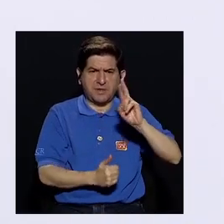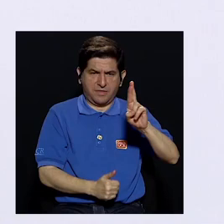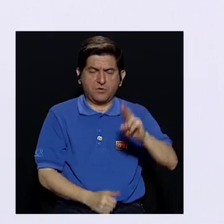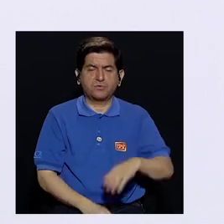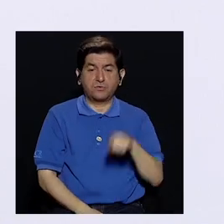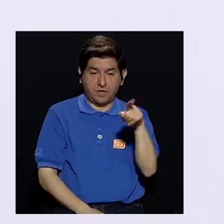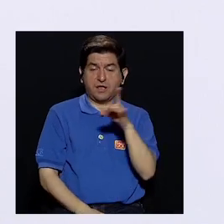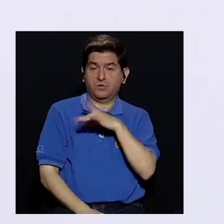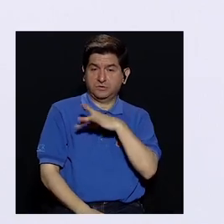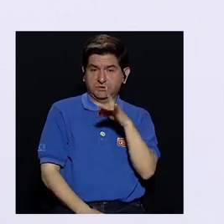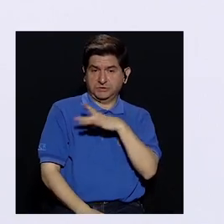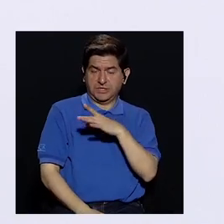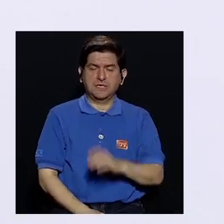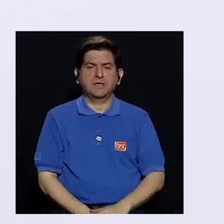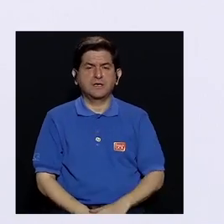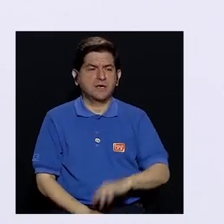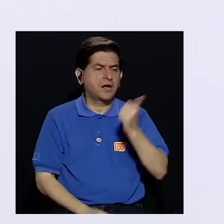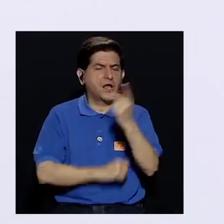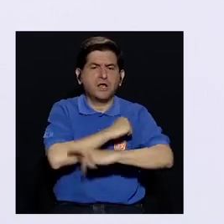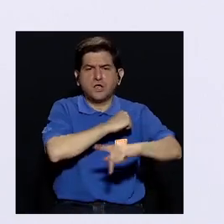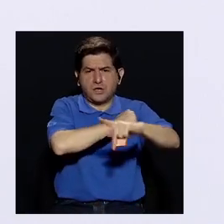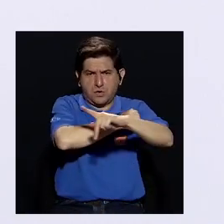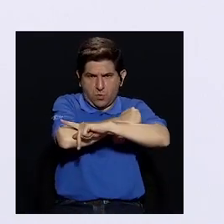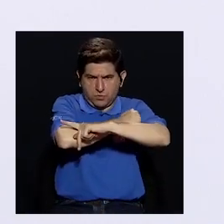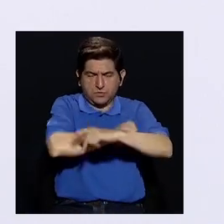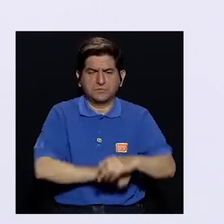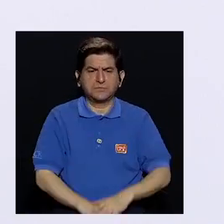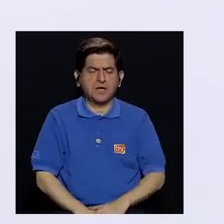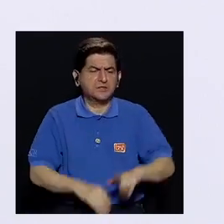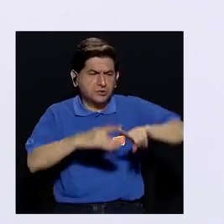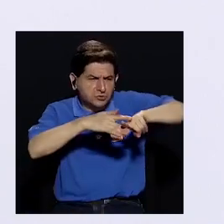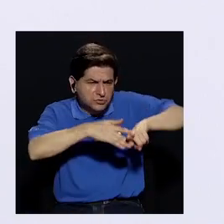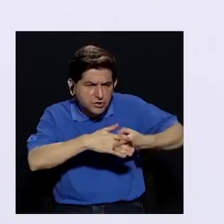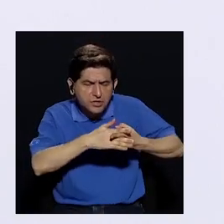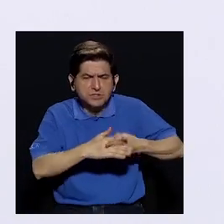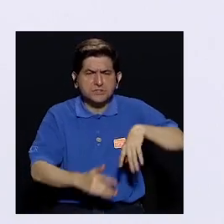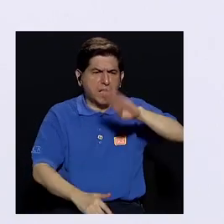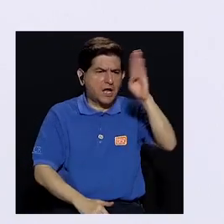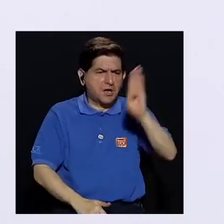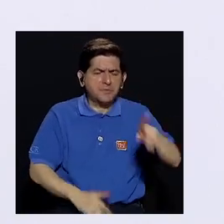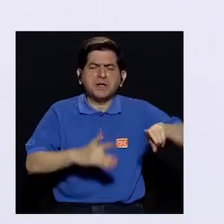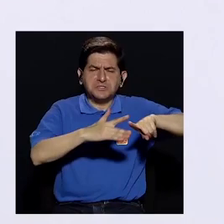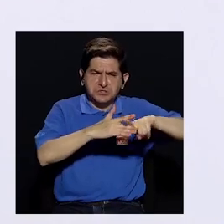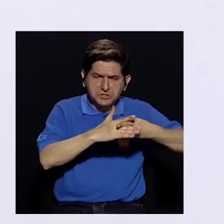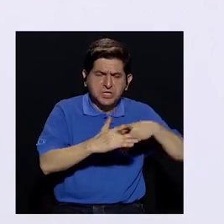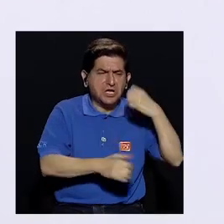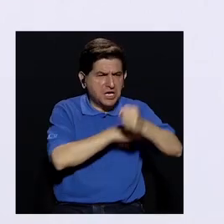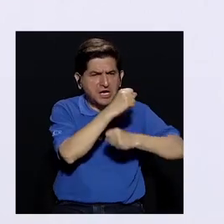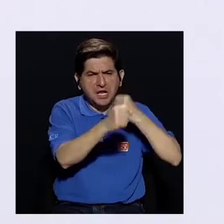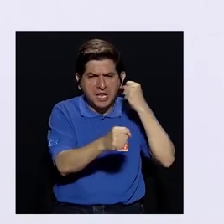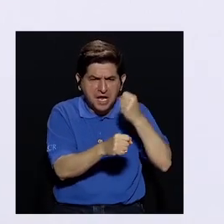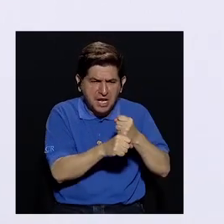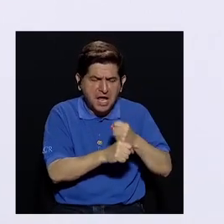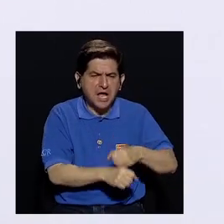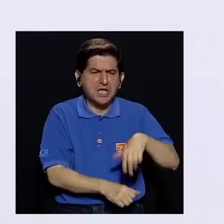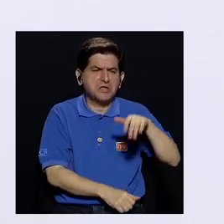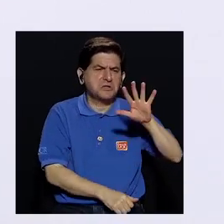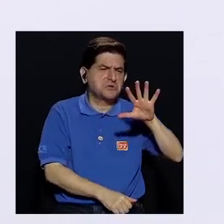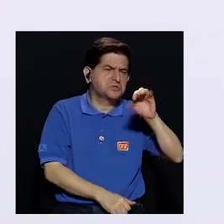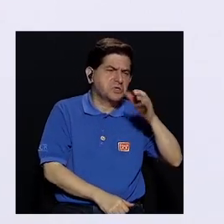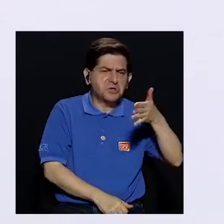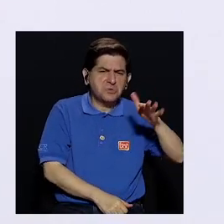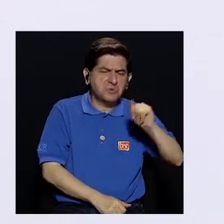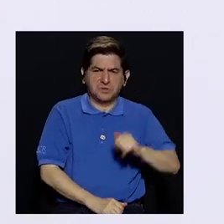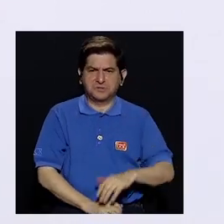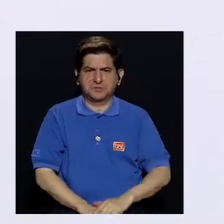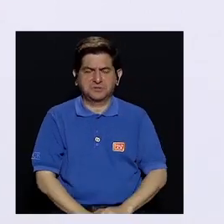en chile y muchos otros países estaban iniciando brasil lo había empezado en los años 50 y